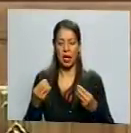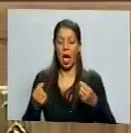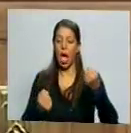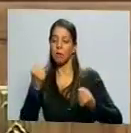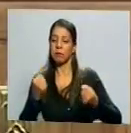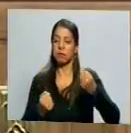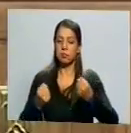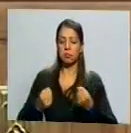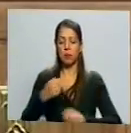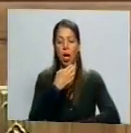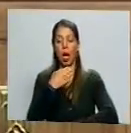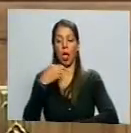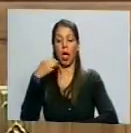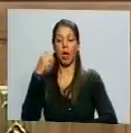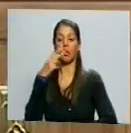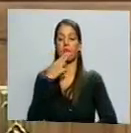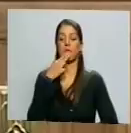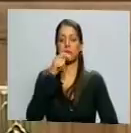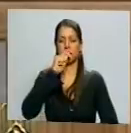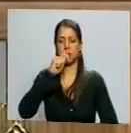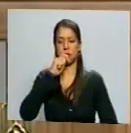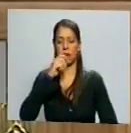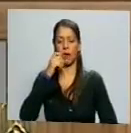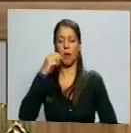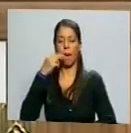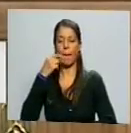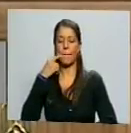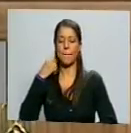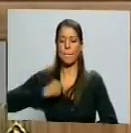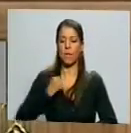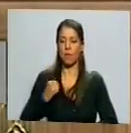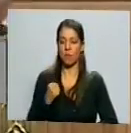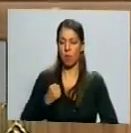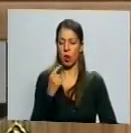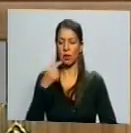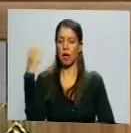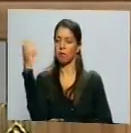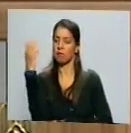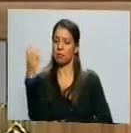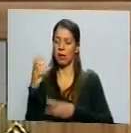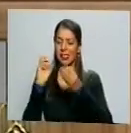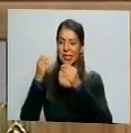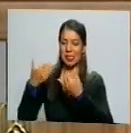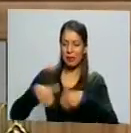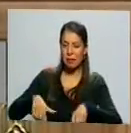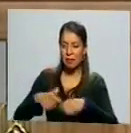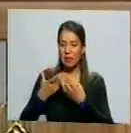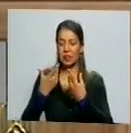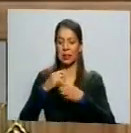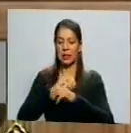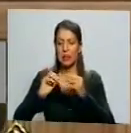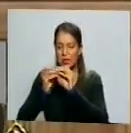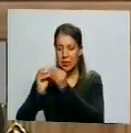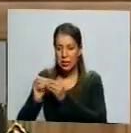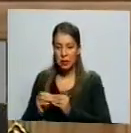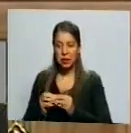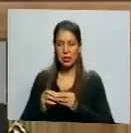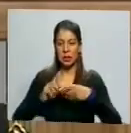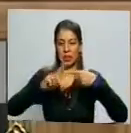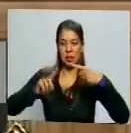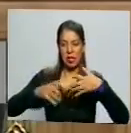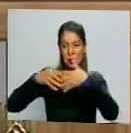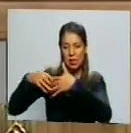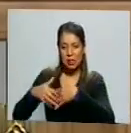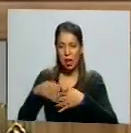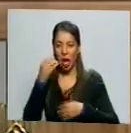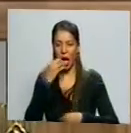plenamente operativas. Parte del tema tiene que ver con el sistema de repuesto para el agua, para la electricidad. Parte de las acciones de inhibición